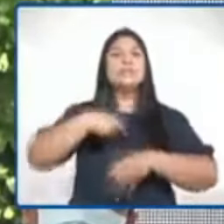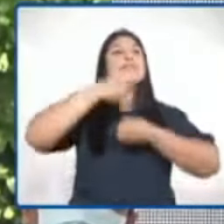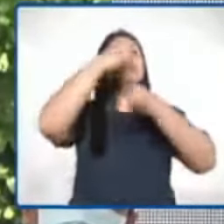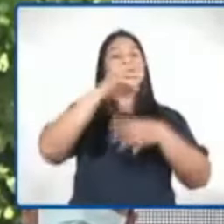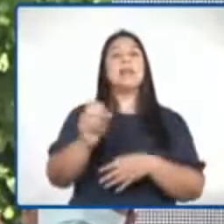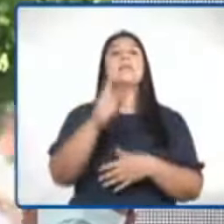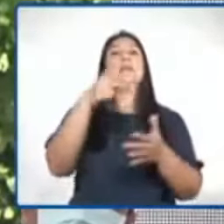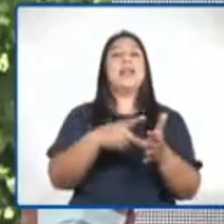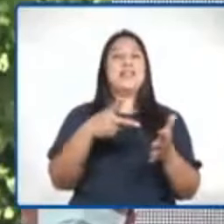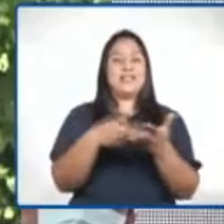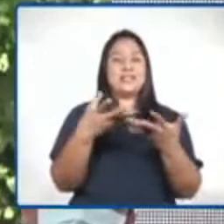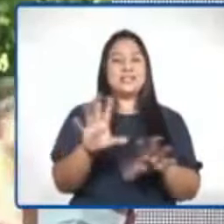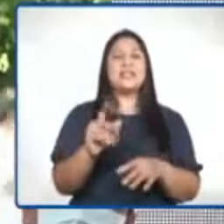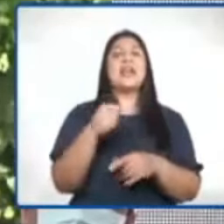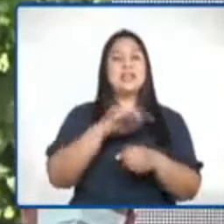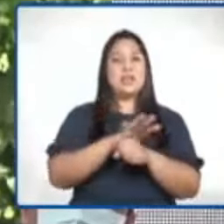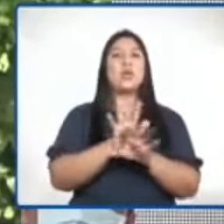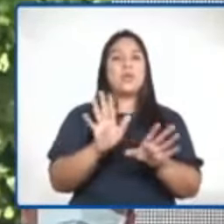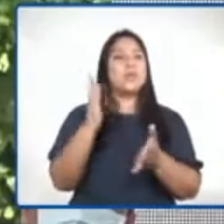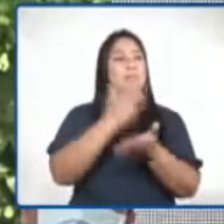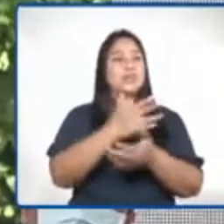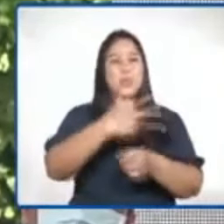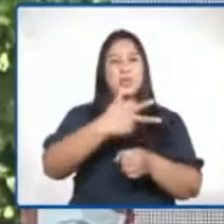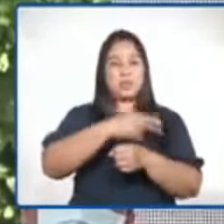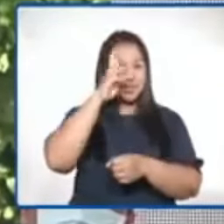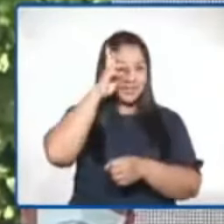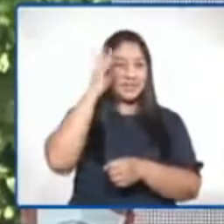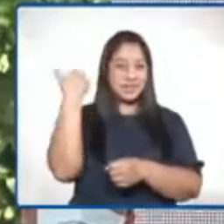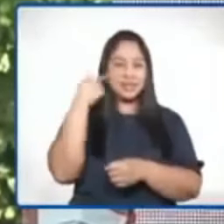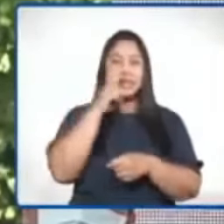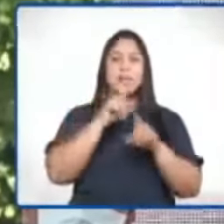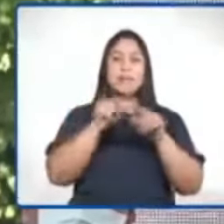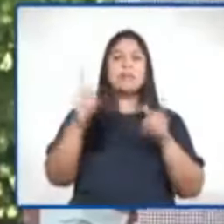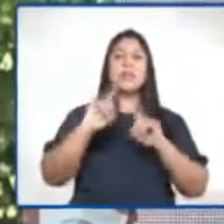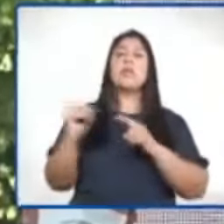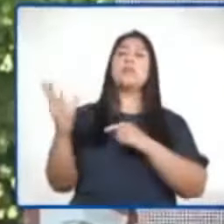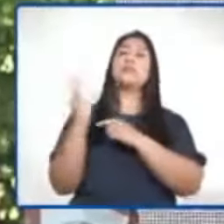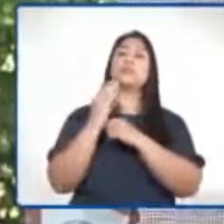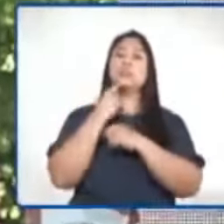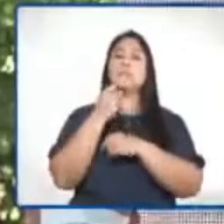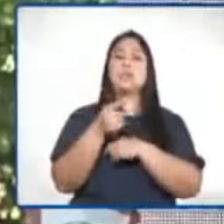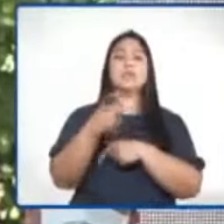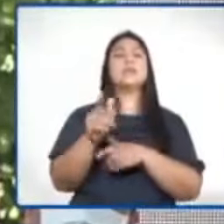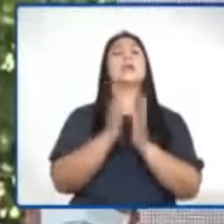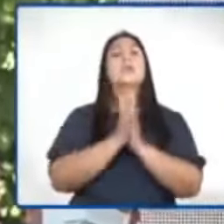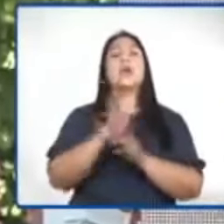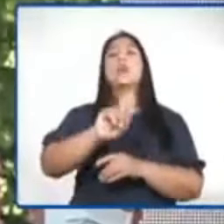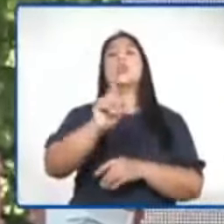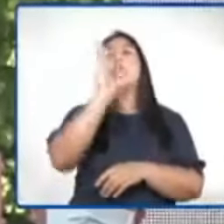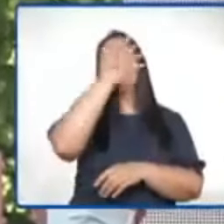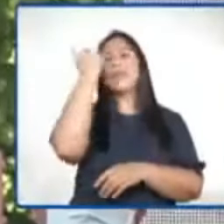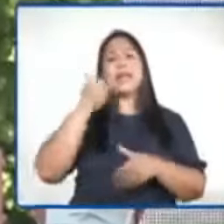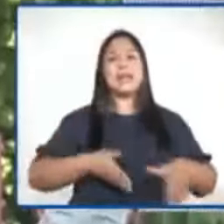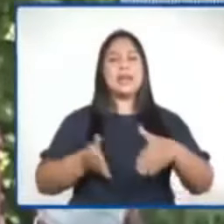caso de coronavirus estaba entrando a Guatemala. Pero ese día, entre las cosas que usted me pidió, era que no nos fuéramos a olvidar del